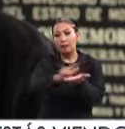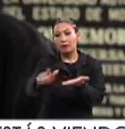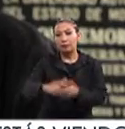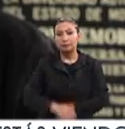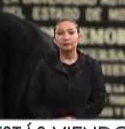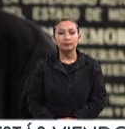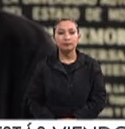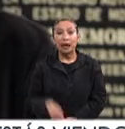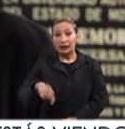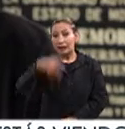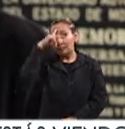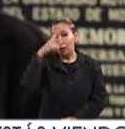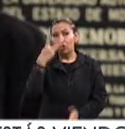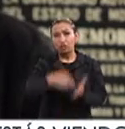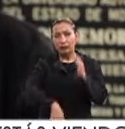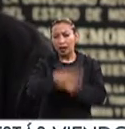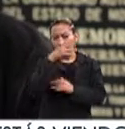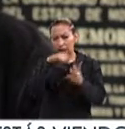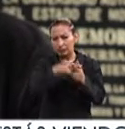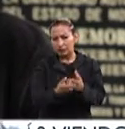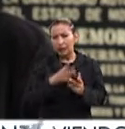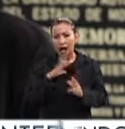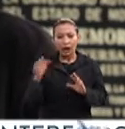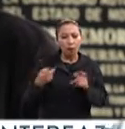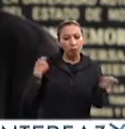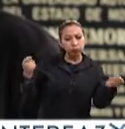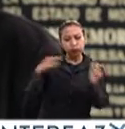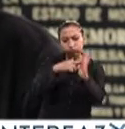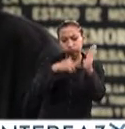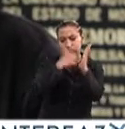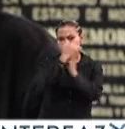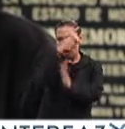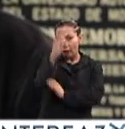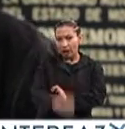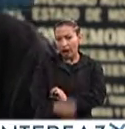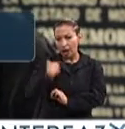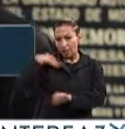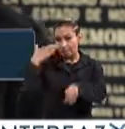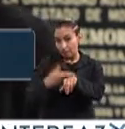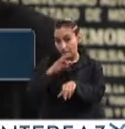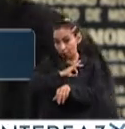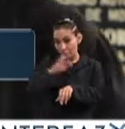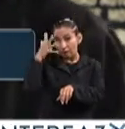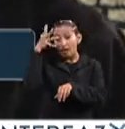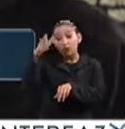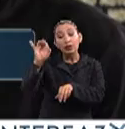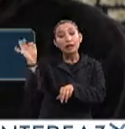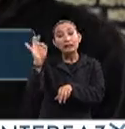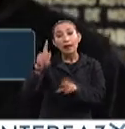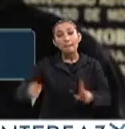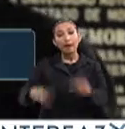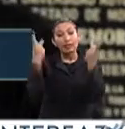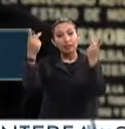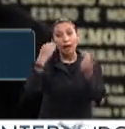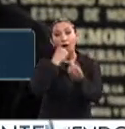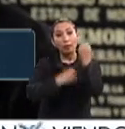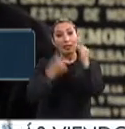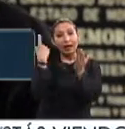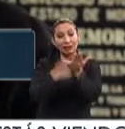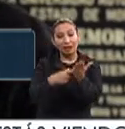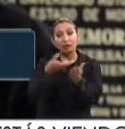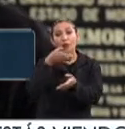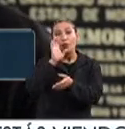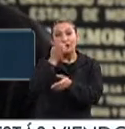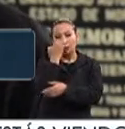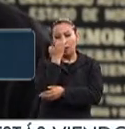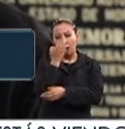potable. En México desde el 2014 existe la regulación que se hace obligatoria y sancionable sobre la venta y oferta de alimentos y bebidas